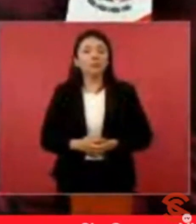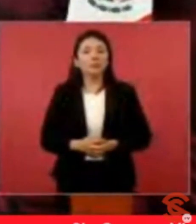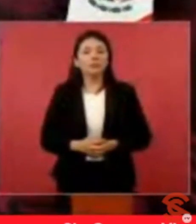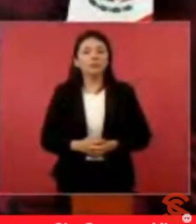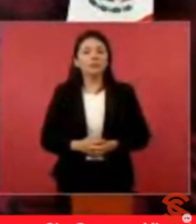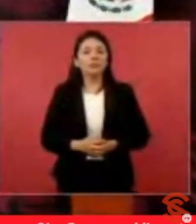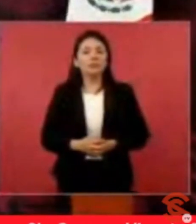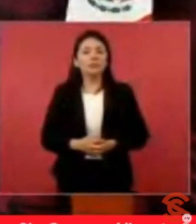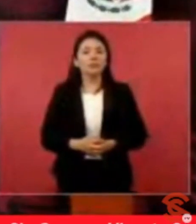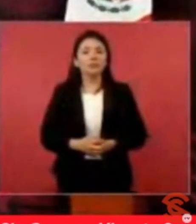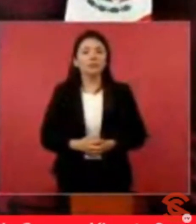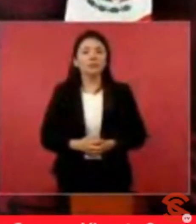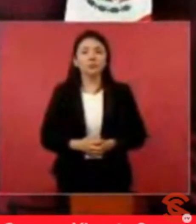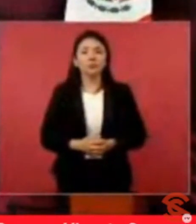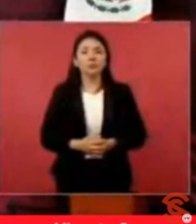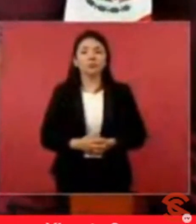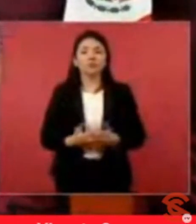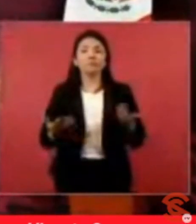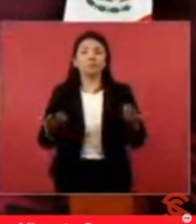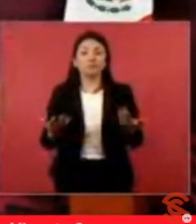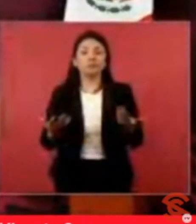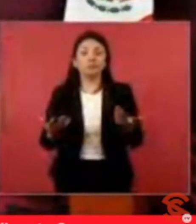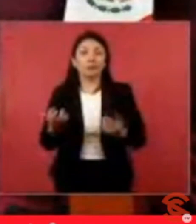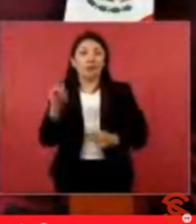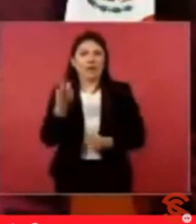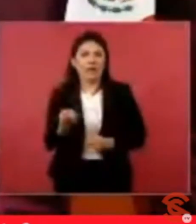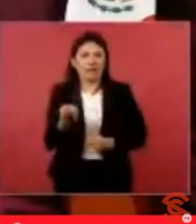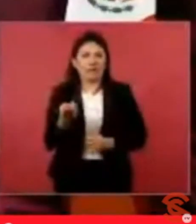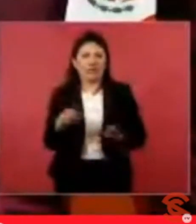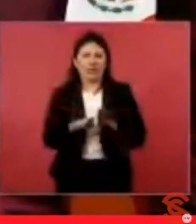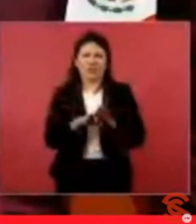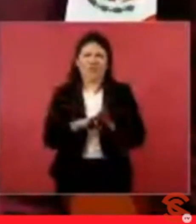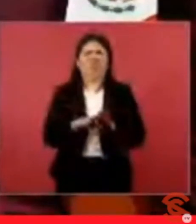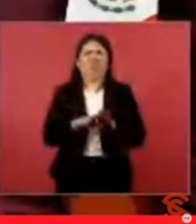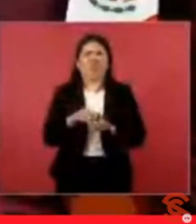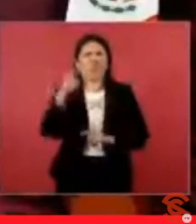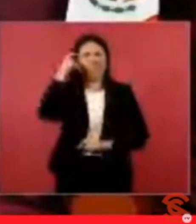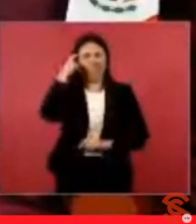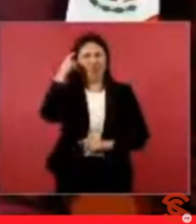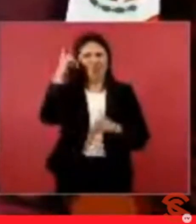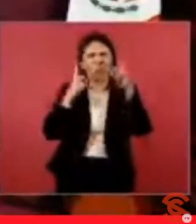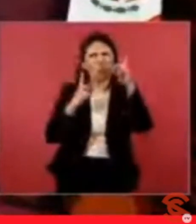Entonces, pues sí, ¿no? En duda.